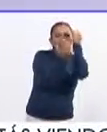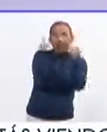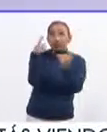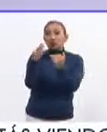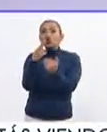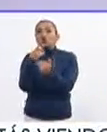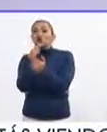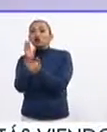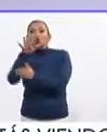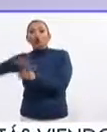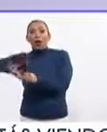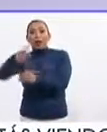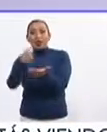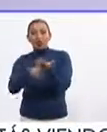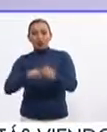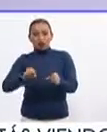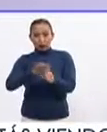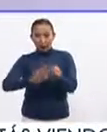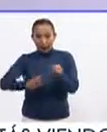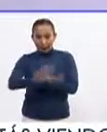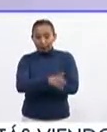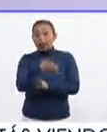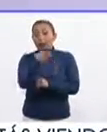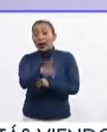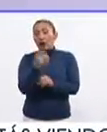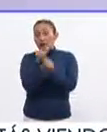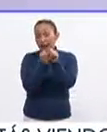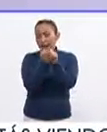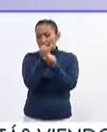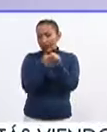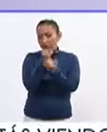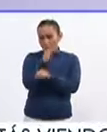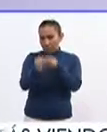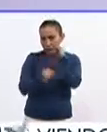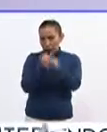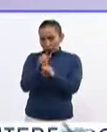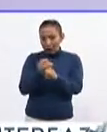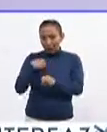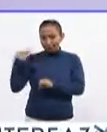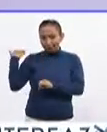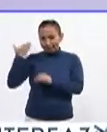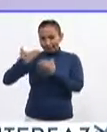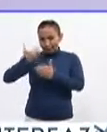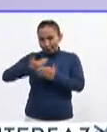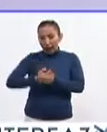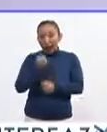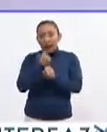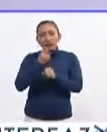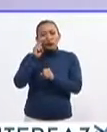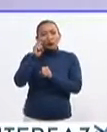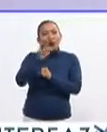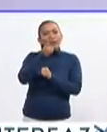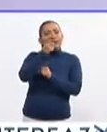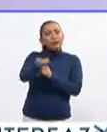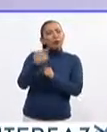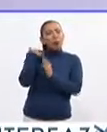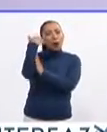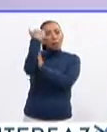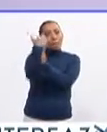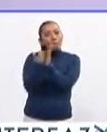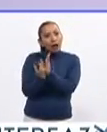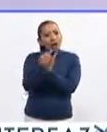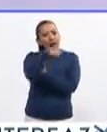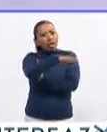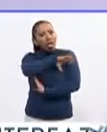su aplicación a la sociedad. Sin embargo, estudios realizados a escala internacional en los últimos años nos están hablando de una reducción